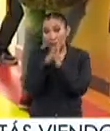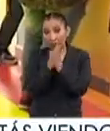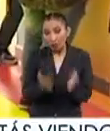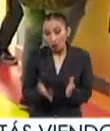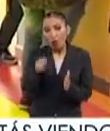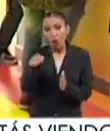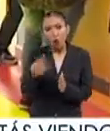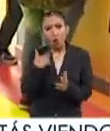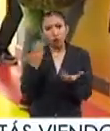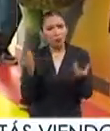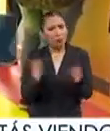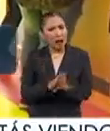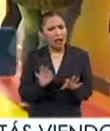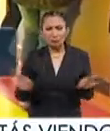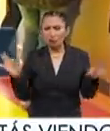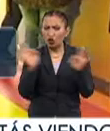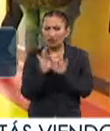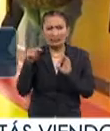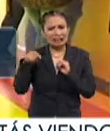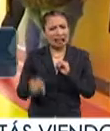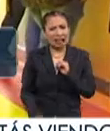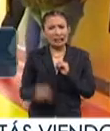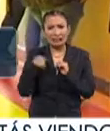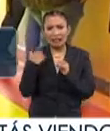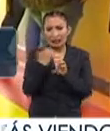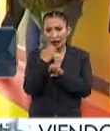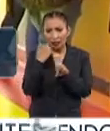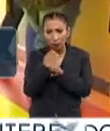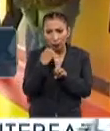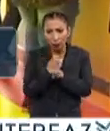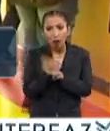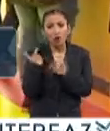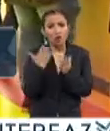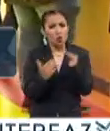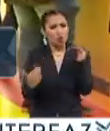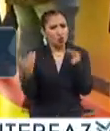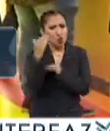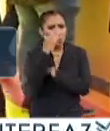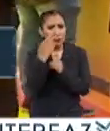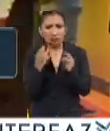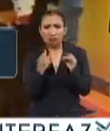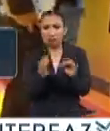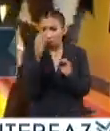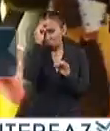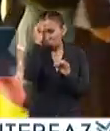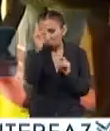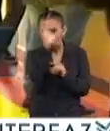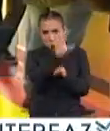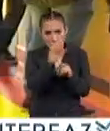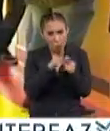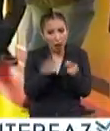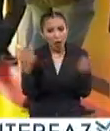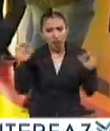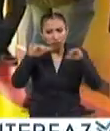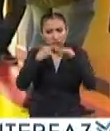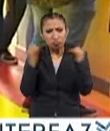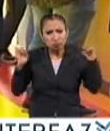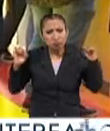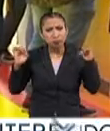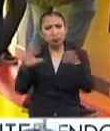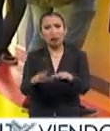Universitaria del Libro, que es uno de los eventos más importantes de nuestro estado, de altísimo nivel intelectual, cultural, donde se